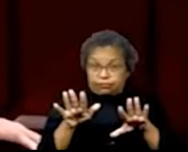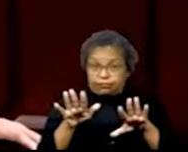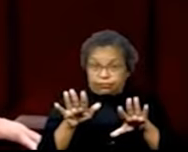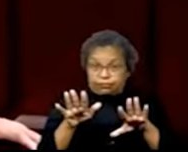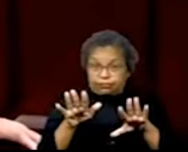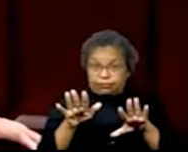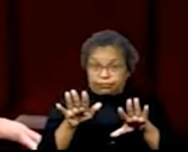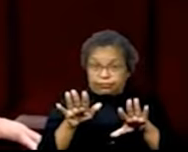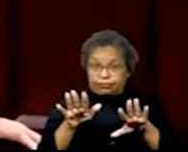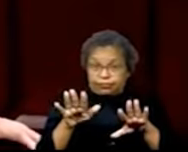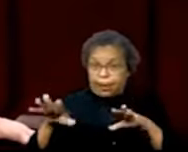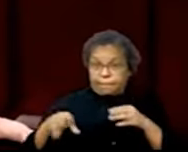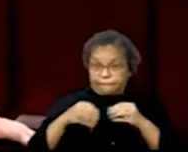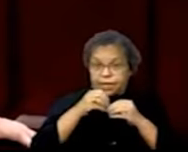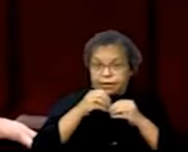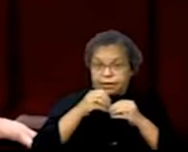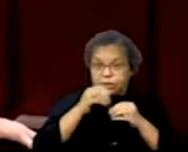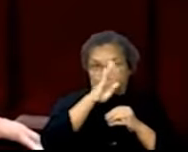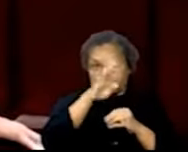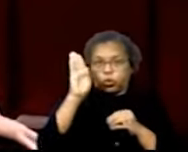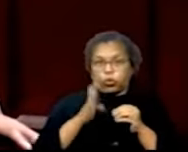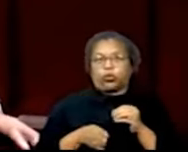de que en el 2010,